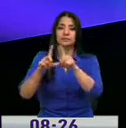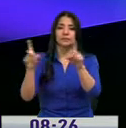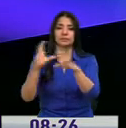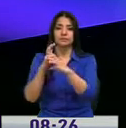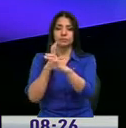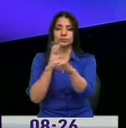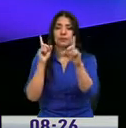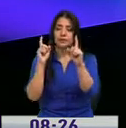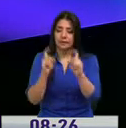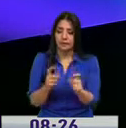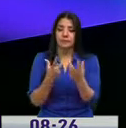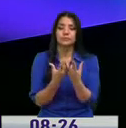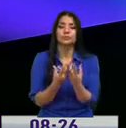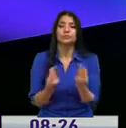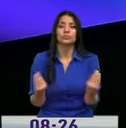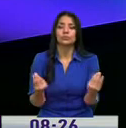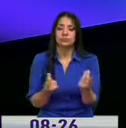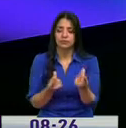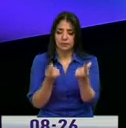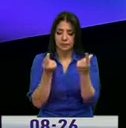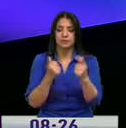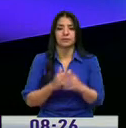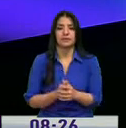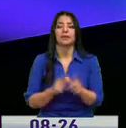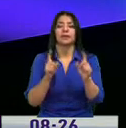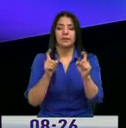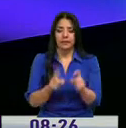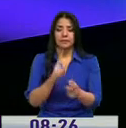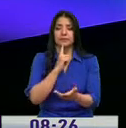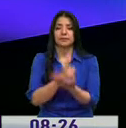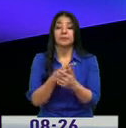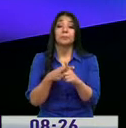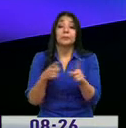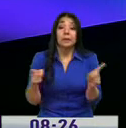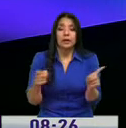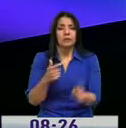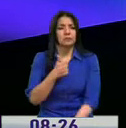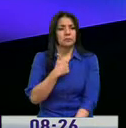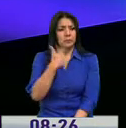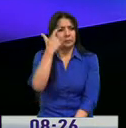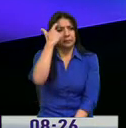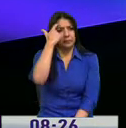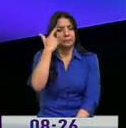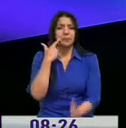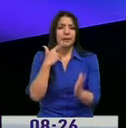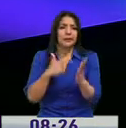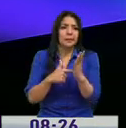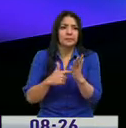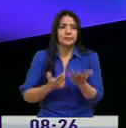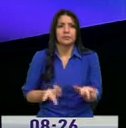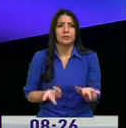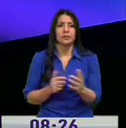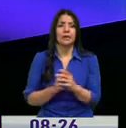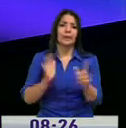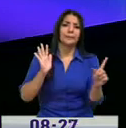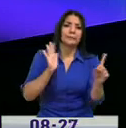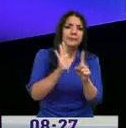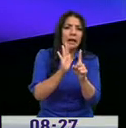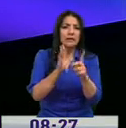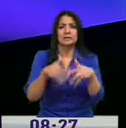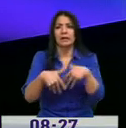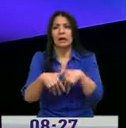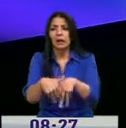que deben dar una solución, la deben dar. Pero yo vuelvo y digo, eso de que vamos a tomar acciones,